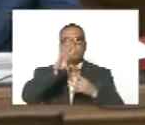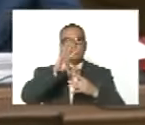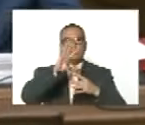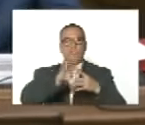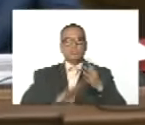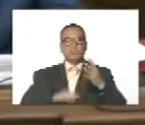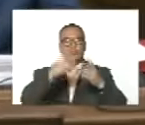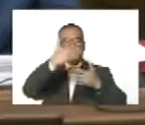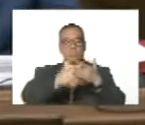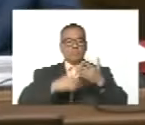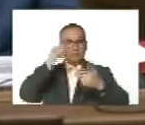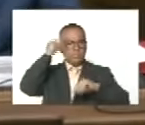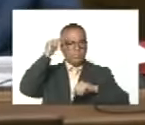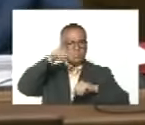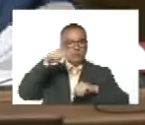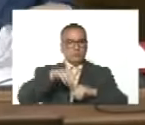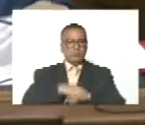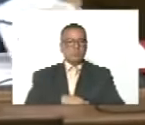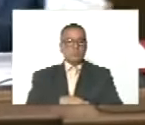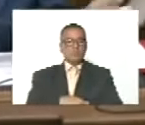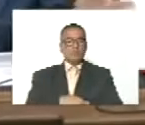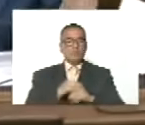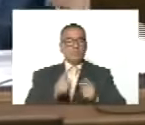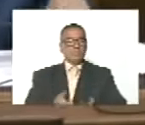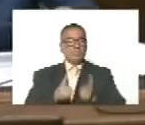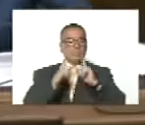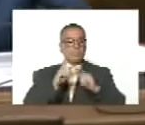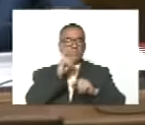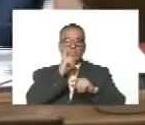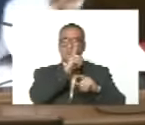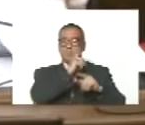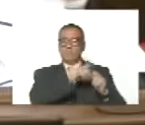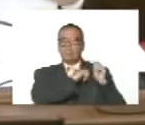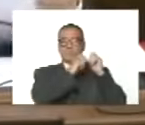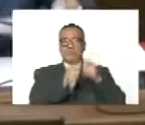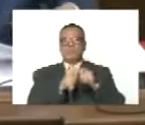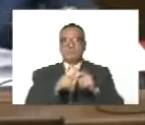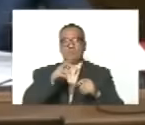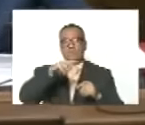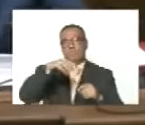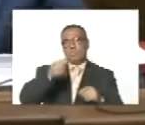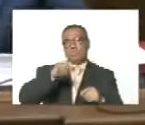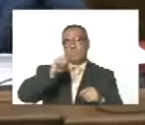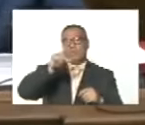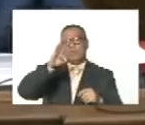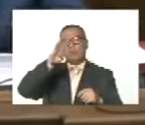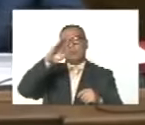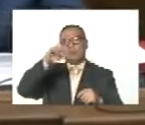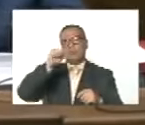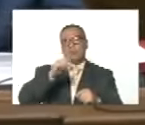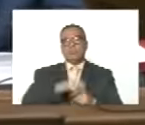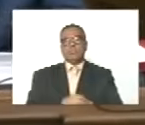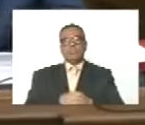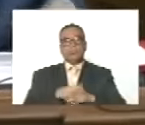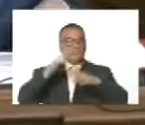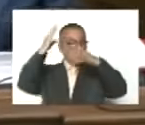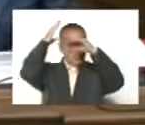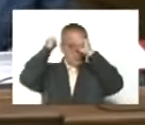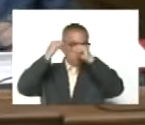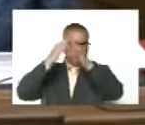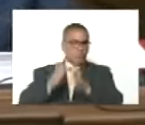Cuarto punto del orden del día, ciudadana secretaria. Autorizar el nombramiento de la ciudadana Rosalba Lobue Antico como